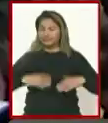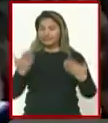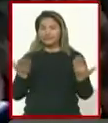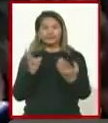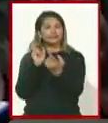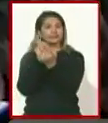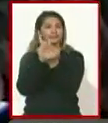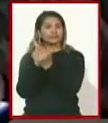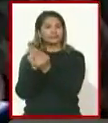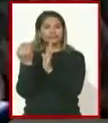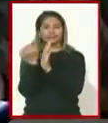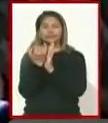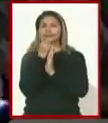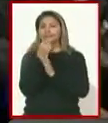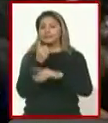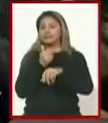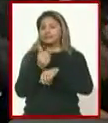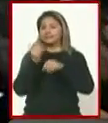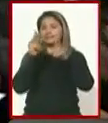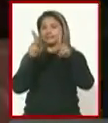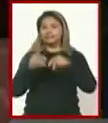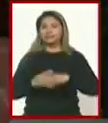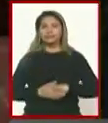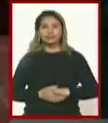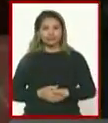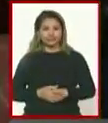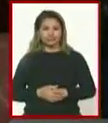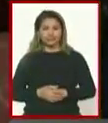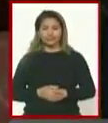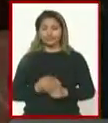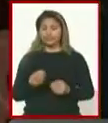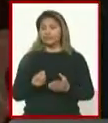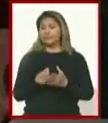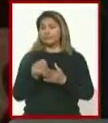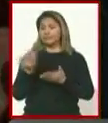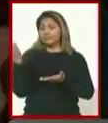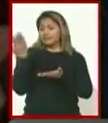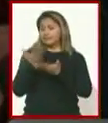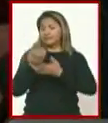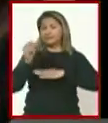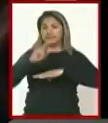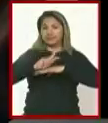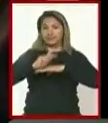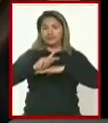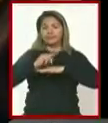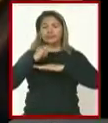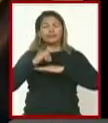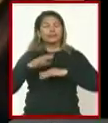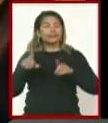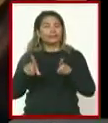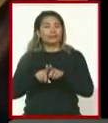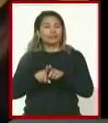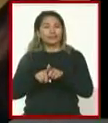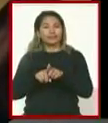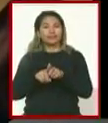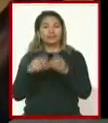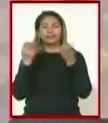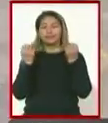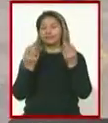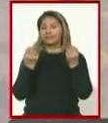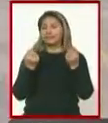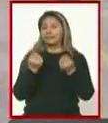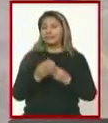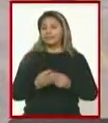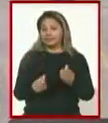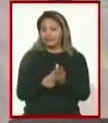lograr identificar a los sujetos. Estos productos vienen de Paraguay generalmente, porque Paraguay está exportando en cantidad de